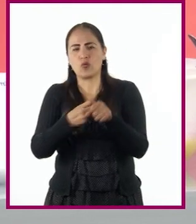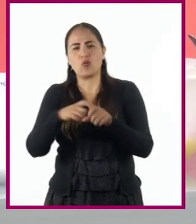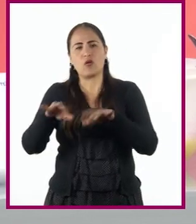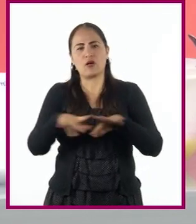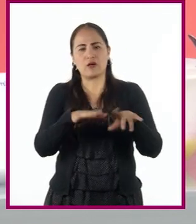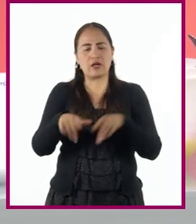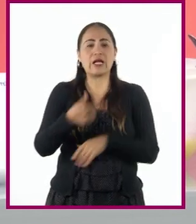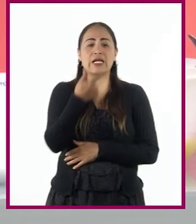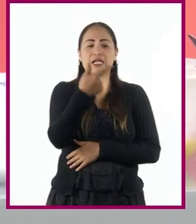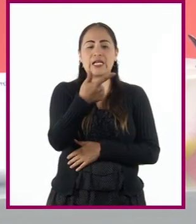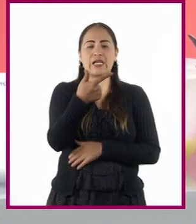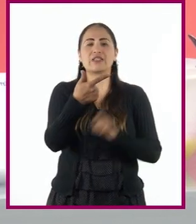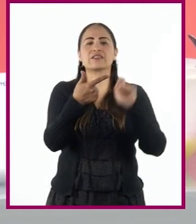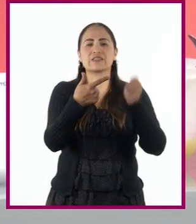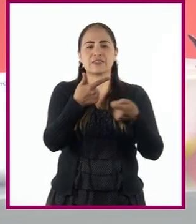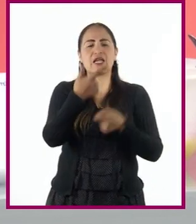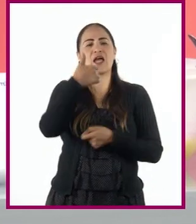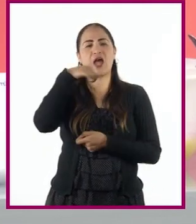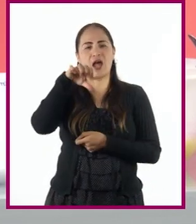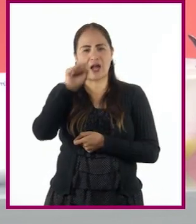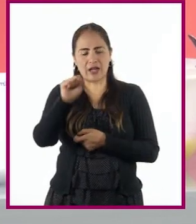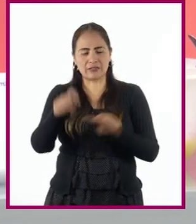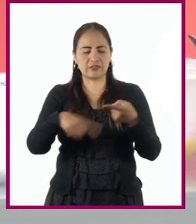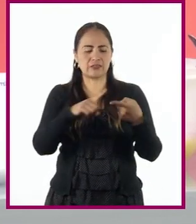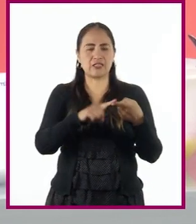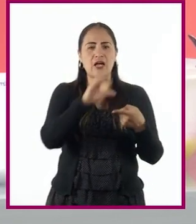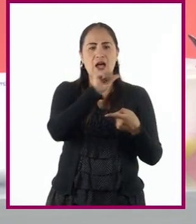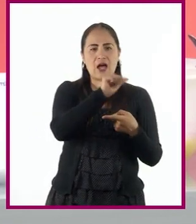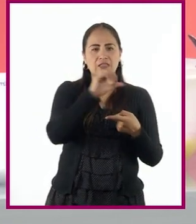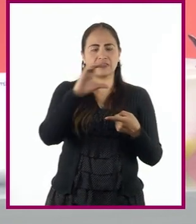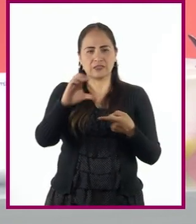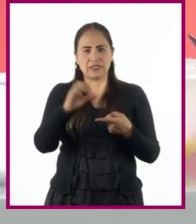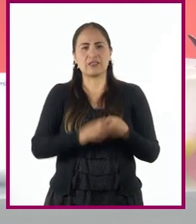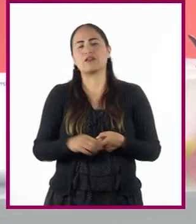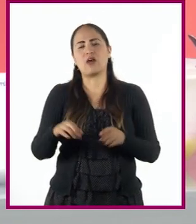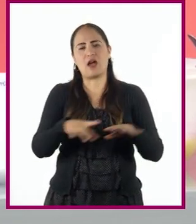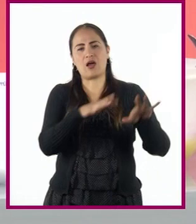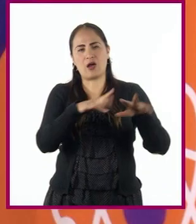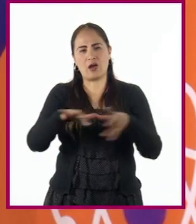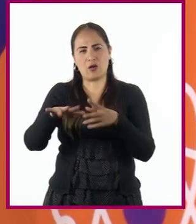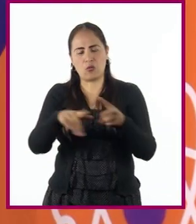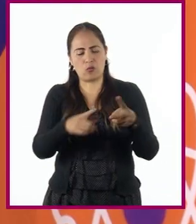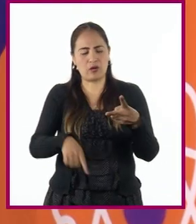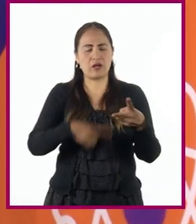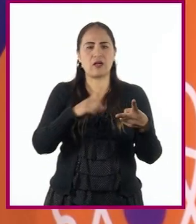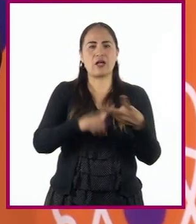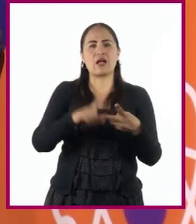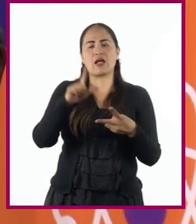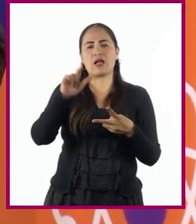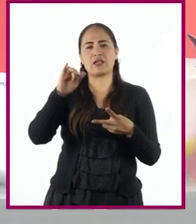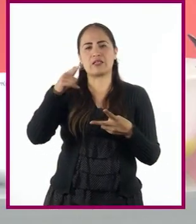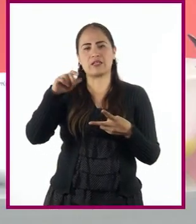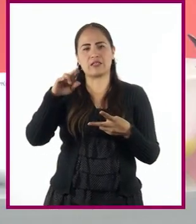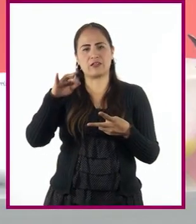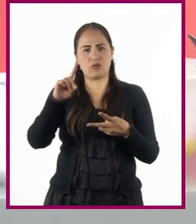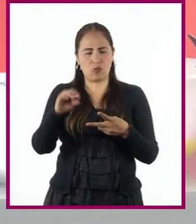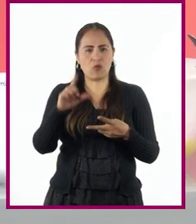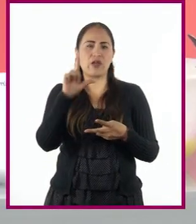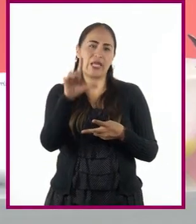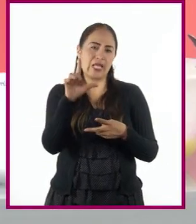G señala que se trata de un gas. AC, que es una disolución acuosa. El estado líquido se representa con una L